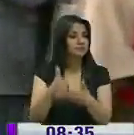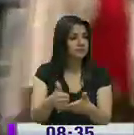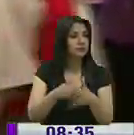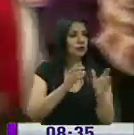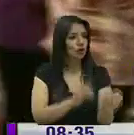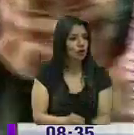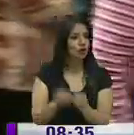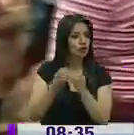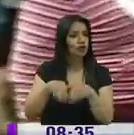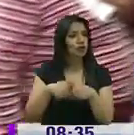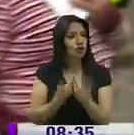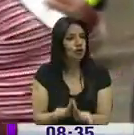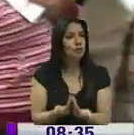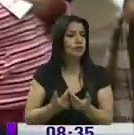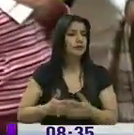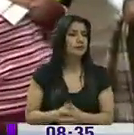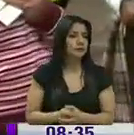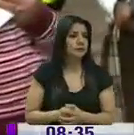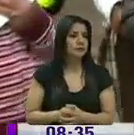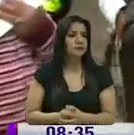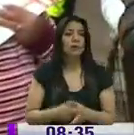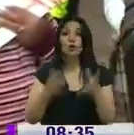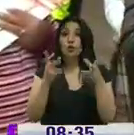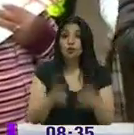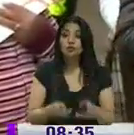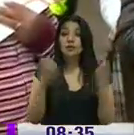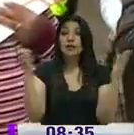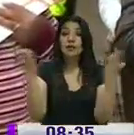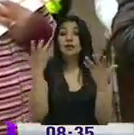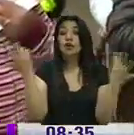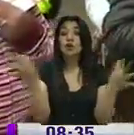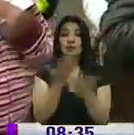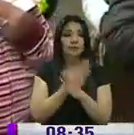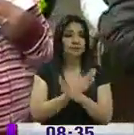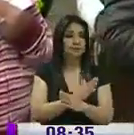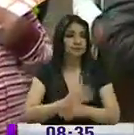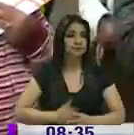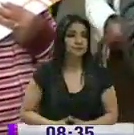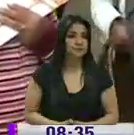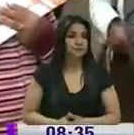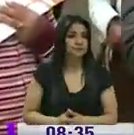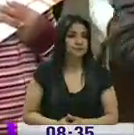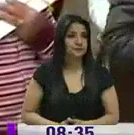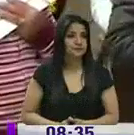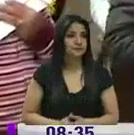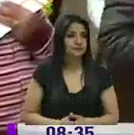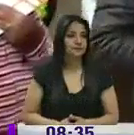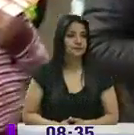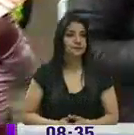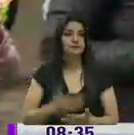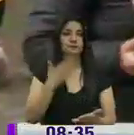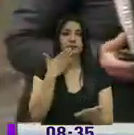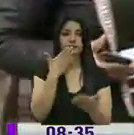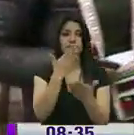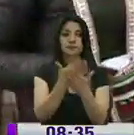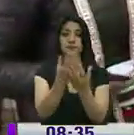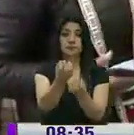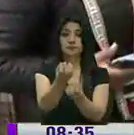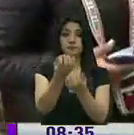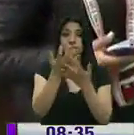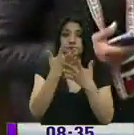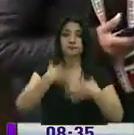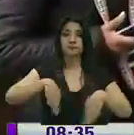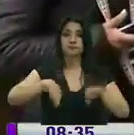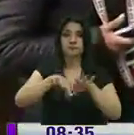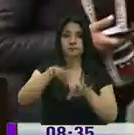organizarnos como como en ese momento de emergencia defendernos le agradezco mucho esa es información importante así que ya